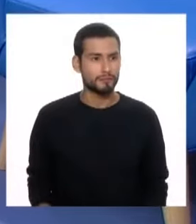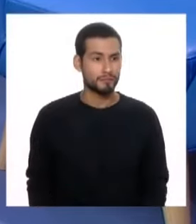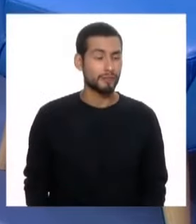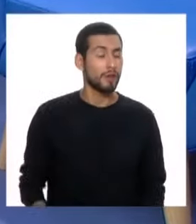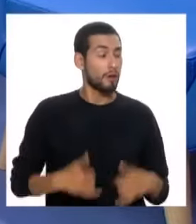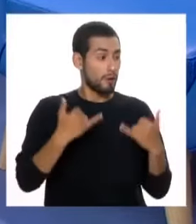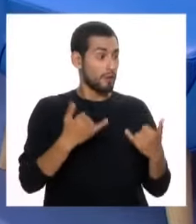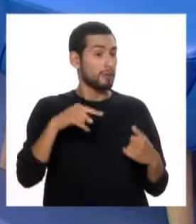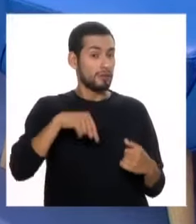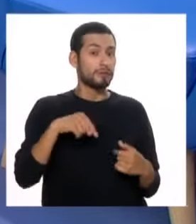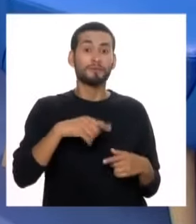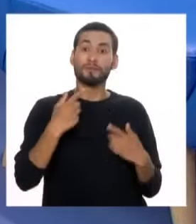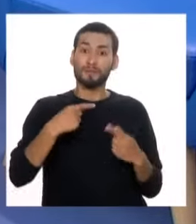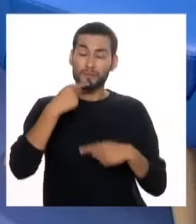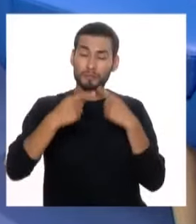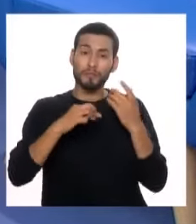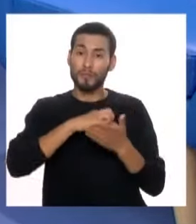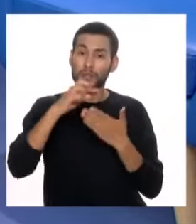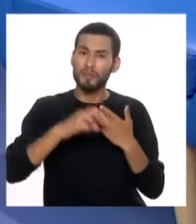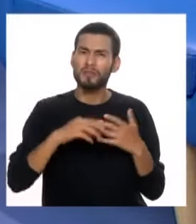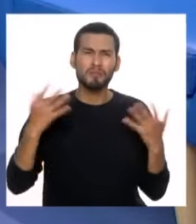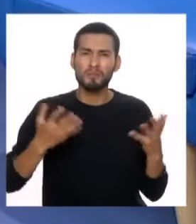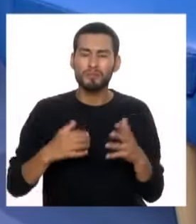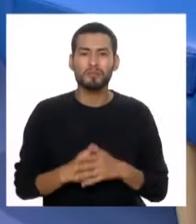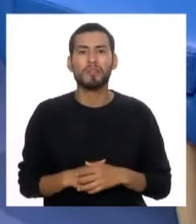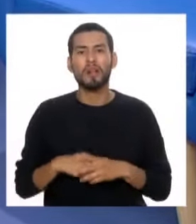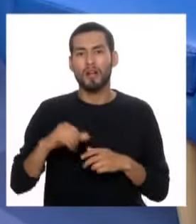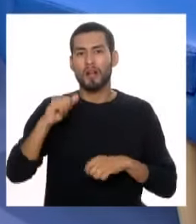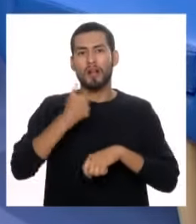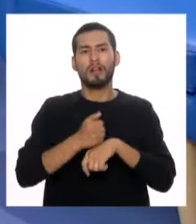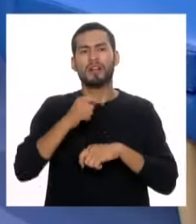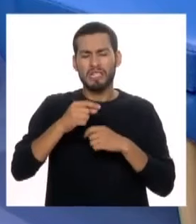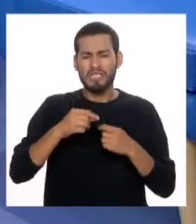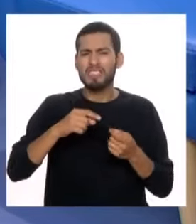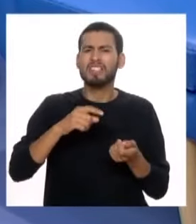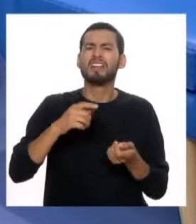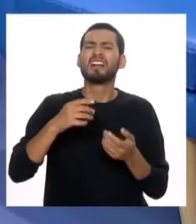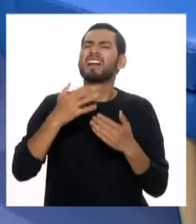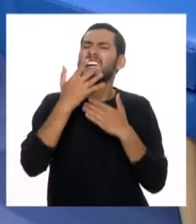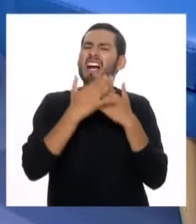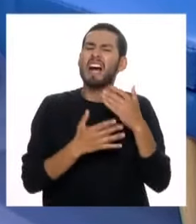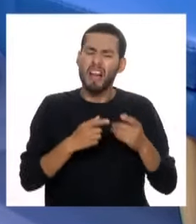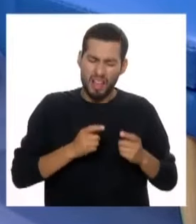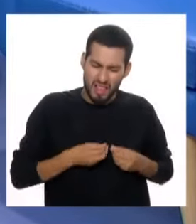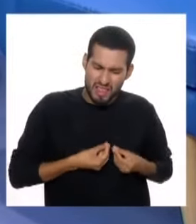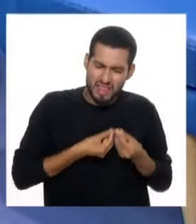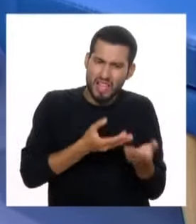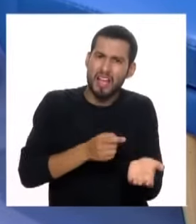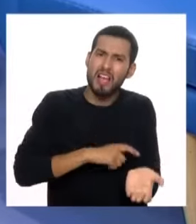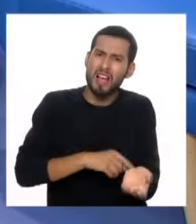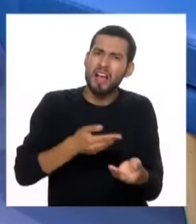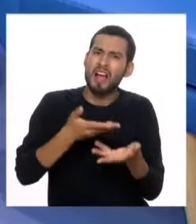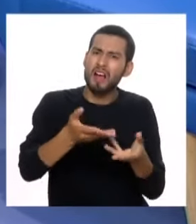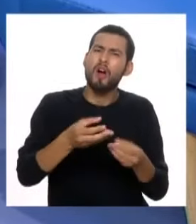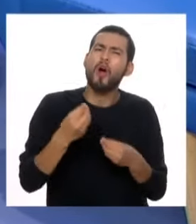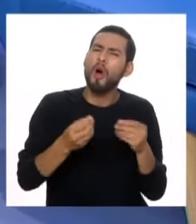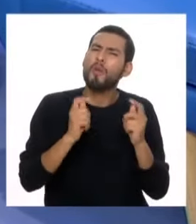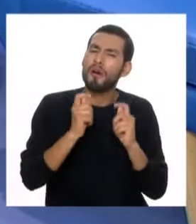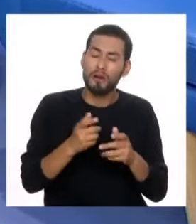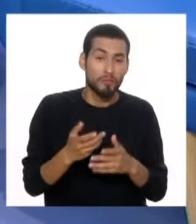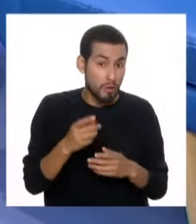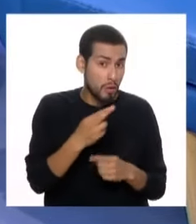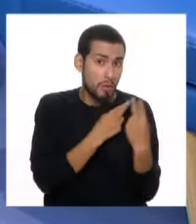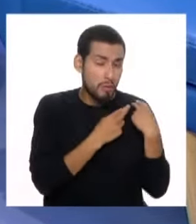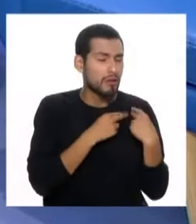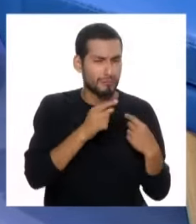hoy también estaremos hablando en el programa sobre la donación de sangre. Pero, ¿cómo hacer una donación responsable? Bueno, no pueden perderse